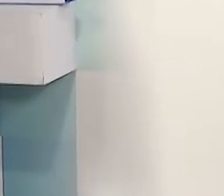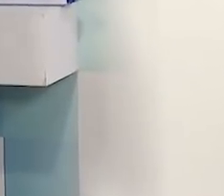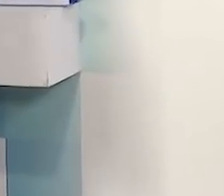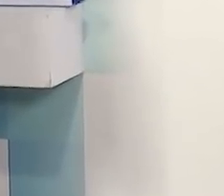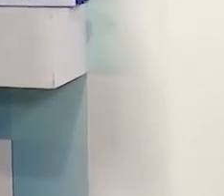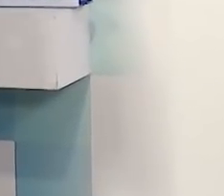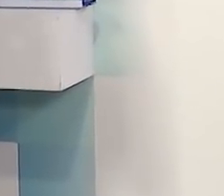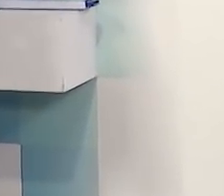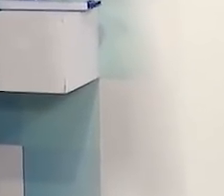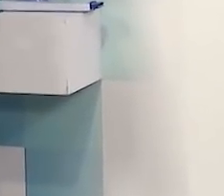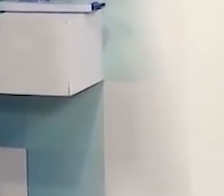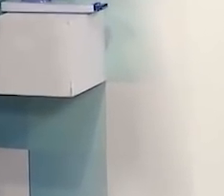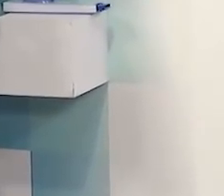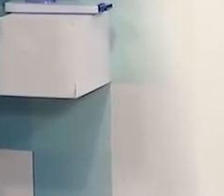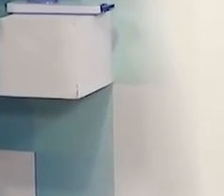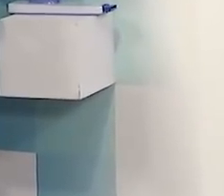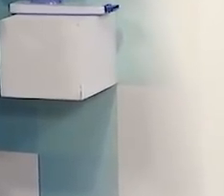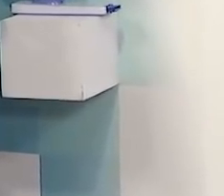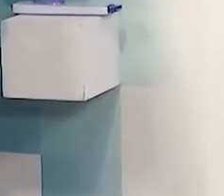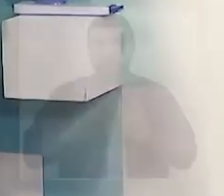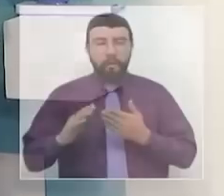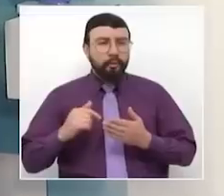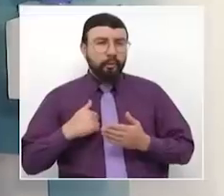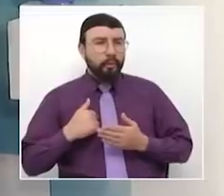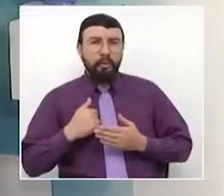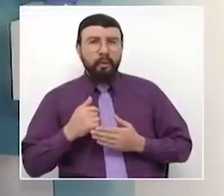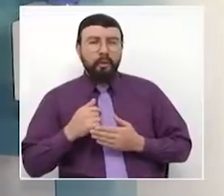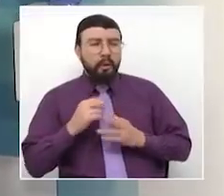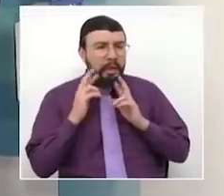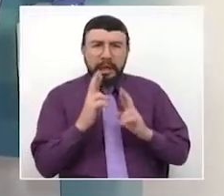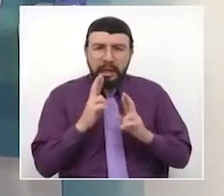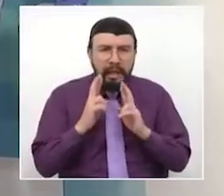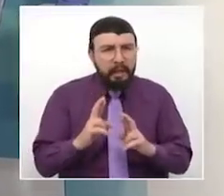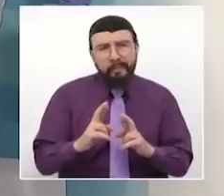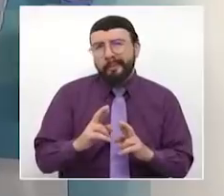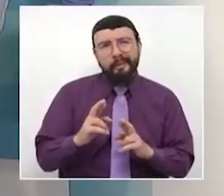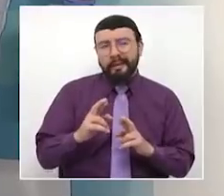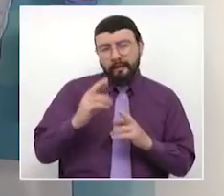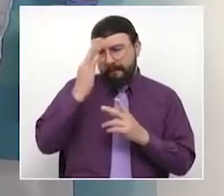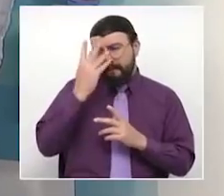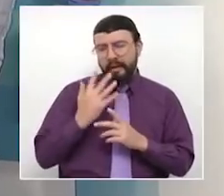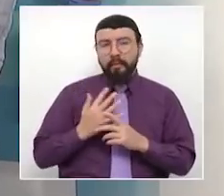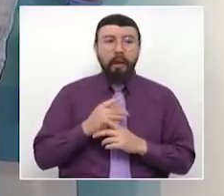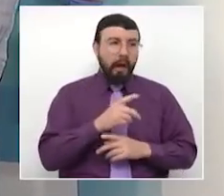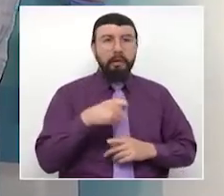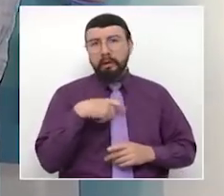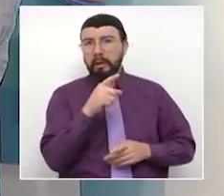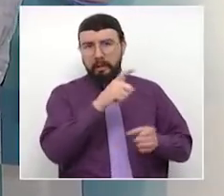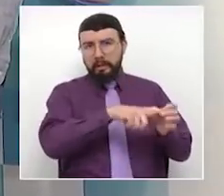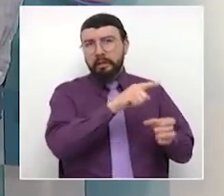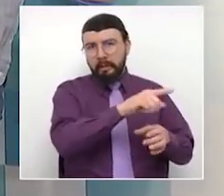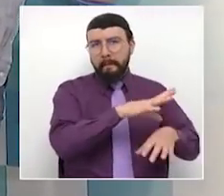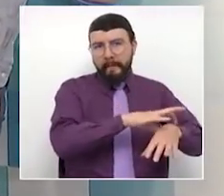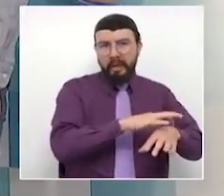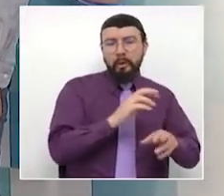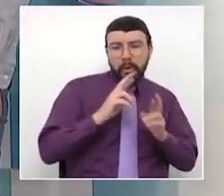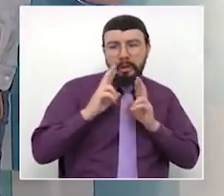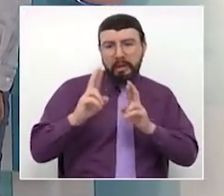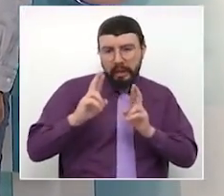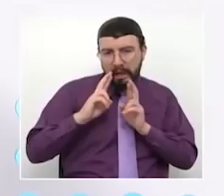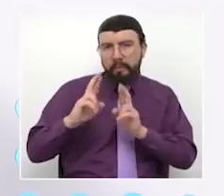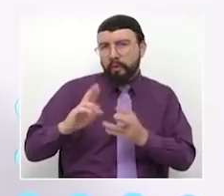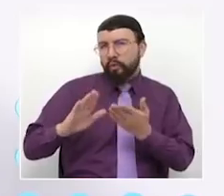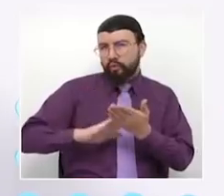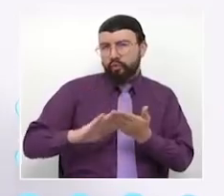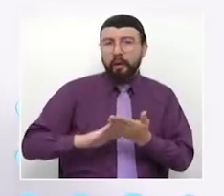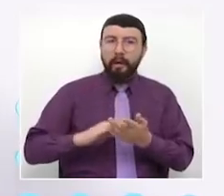Me disculpan que no esté respondiendo directamente preguntas en el Facebook, tenemos un grupo de médicos apoyándolos en sus preguntas, pero yo creo que